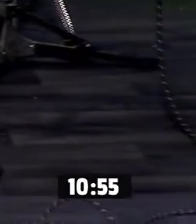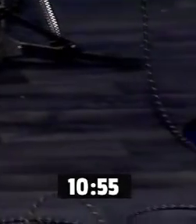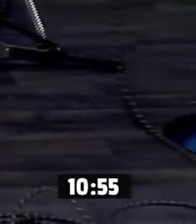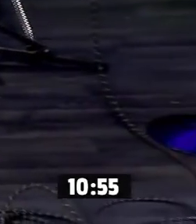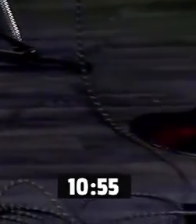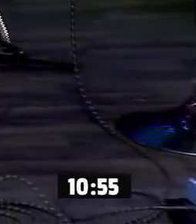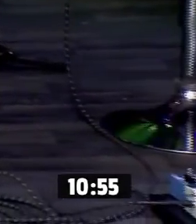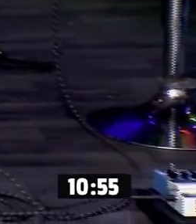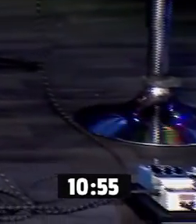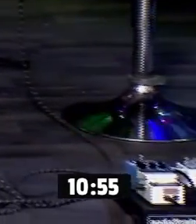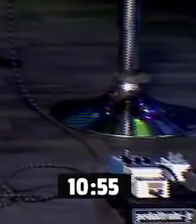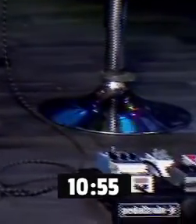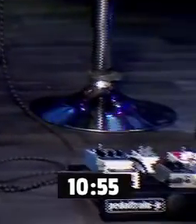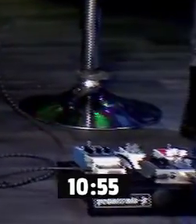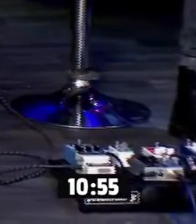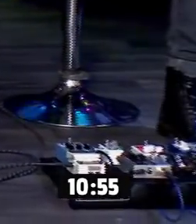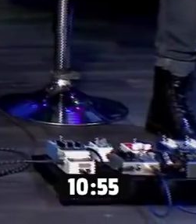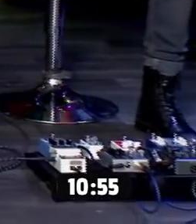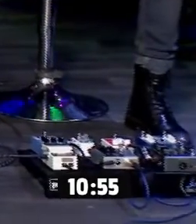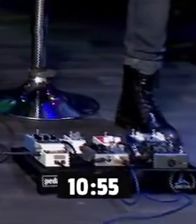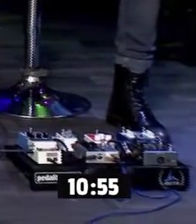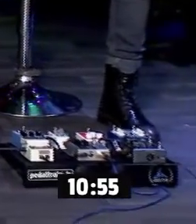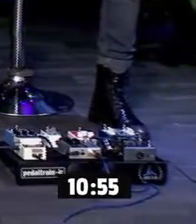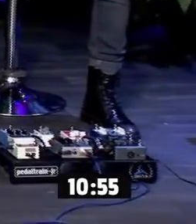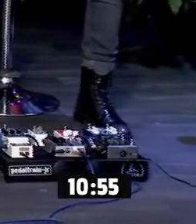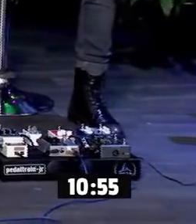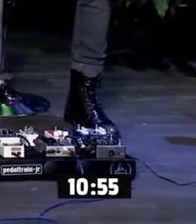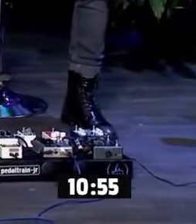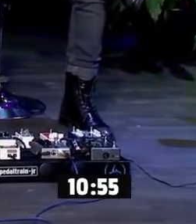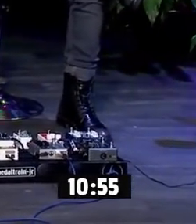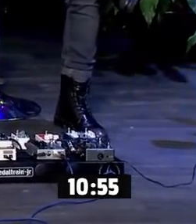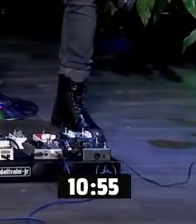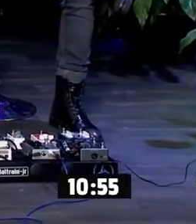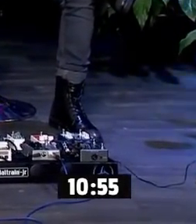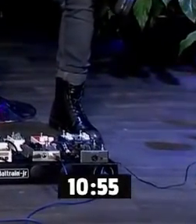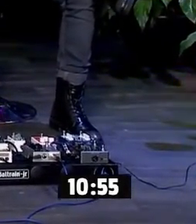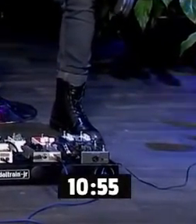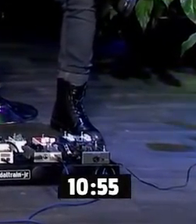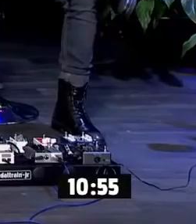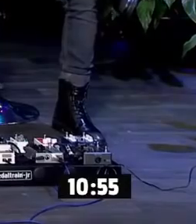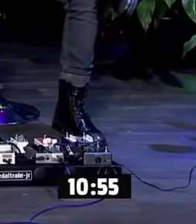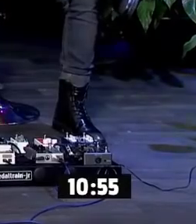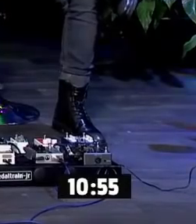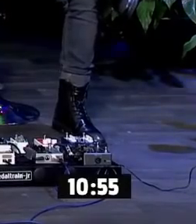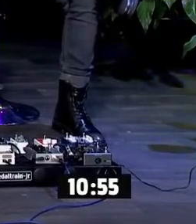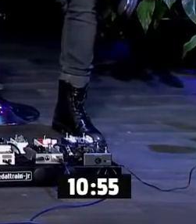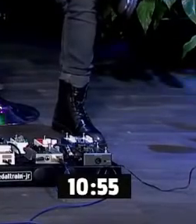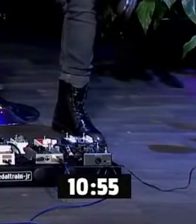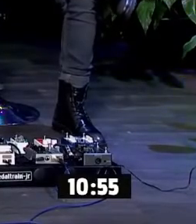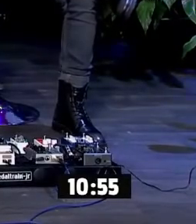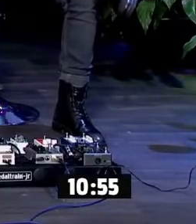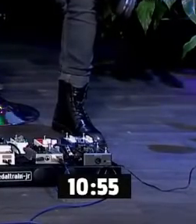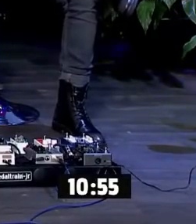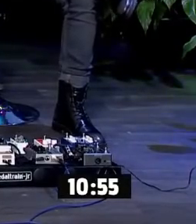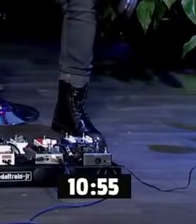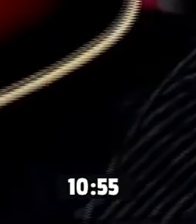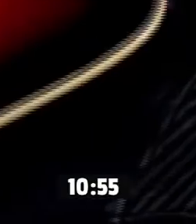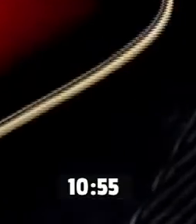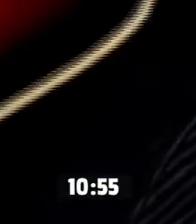Que estamos cada vez más lejos, como